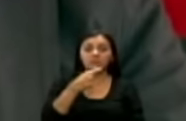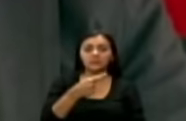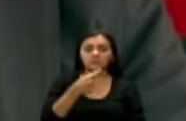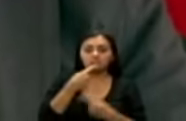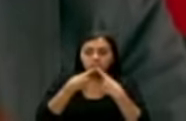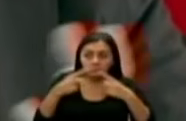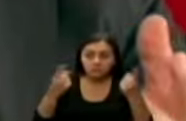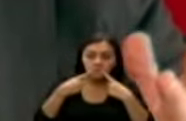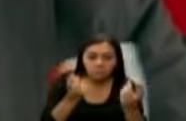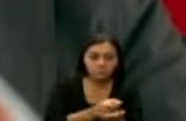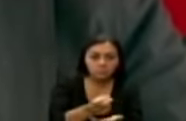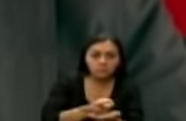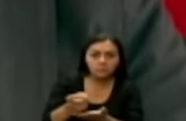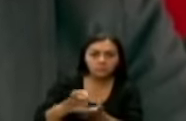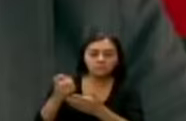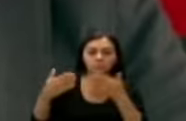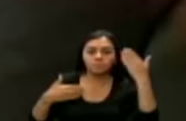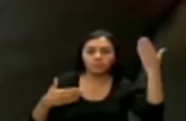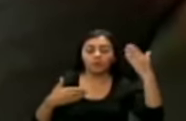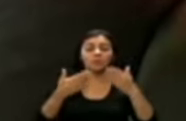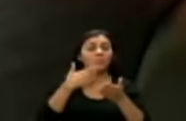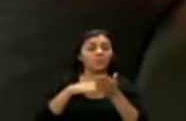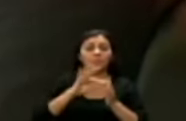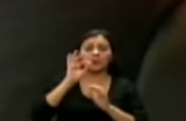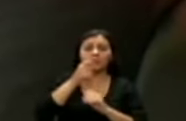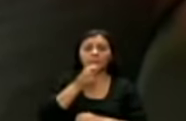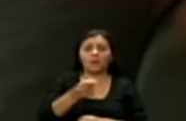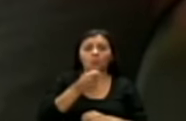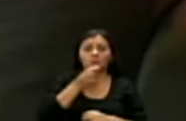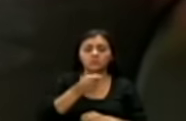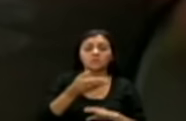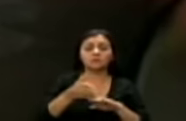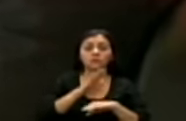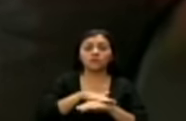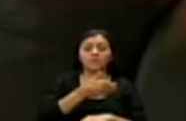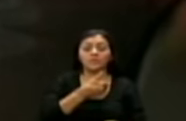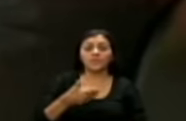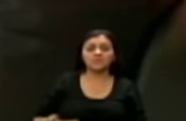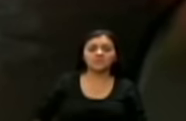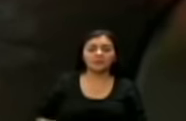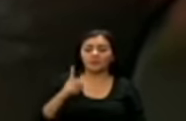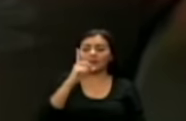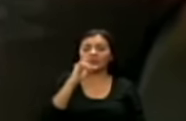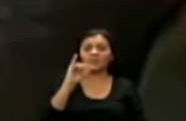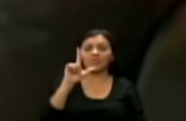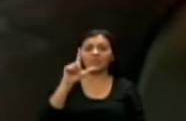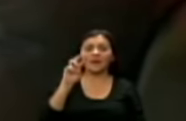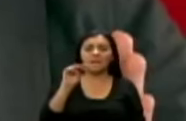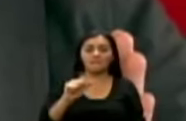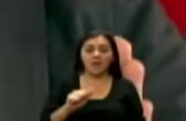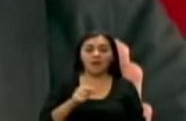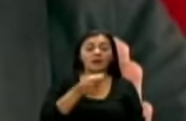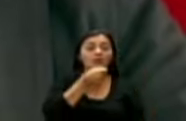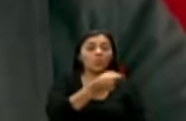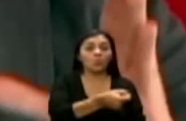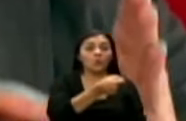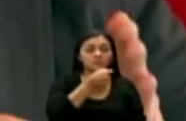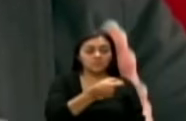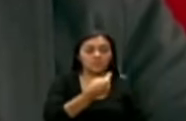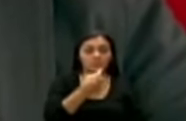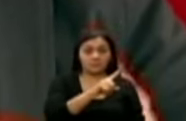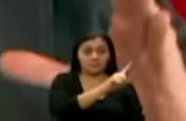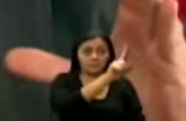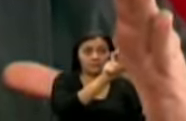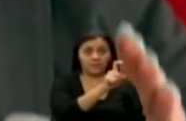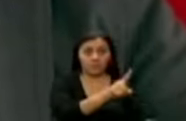clase política. El ejemplo más claro son las encuestas respecto de Dilma Rousseff. Cuando se hacen encuestas y se señala que Dilma